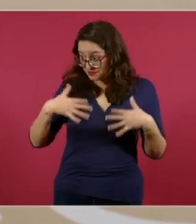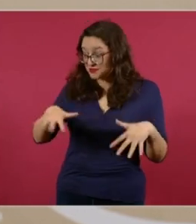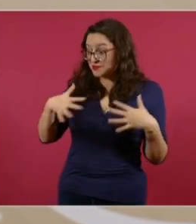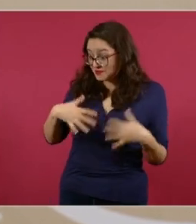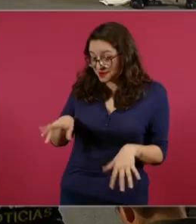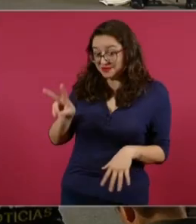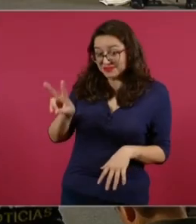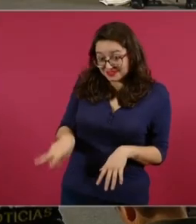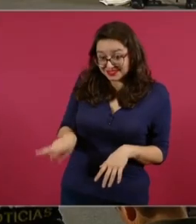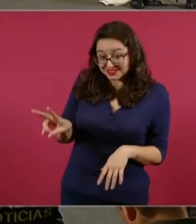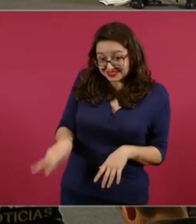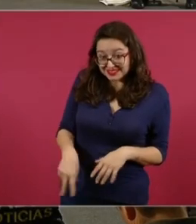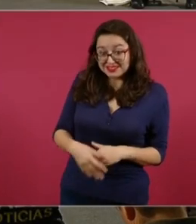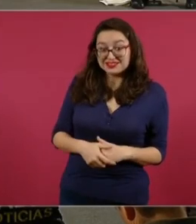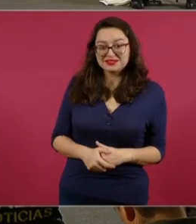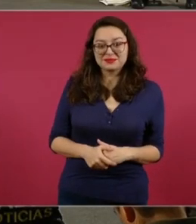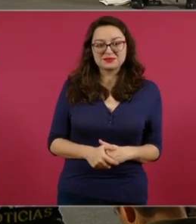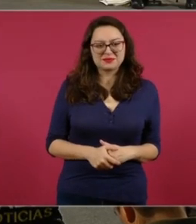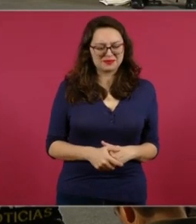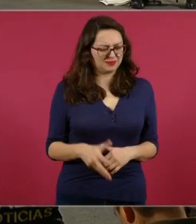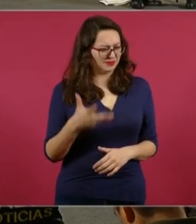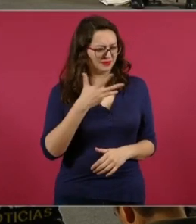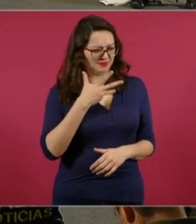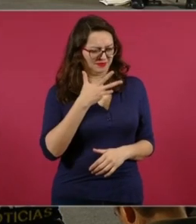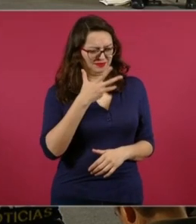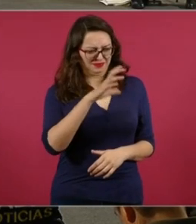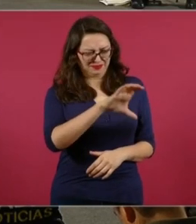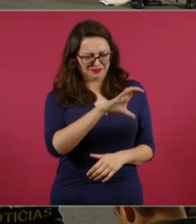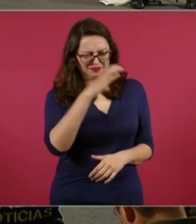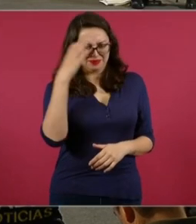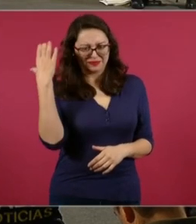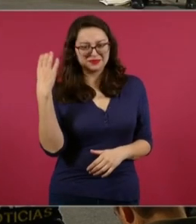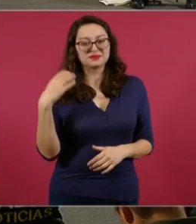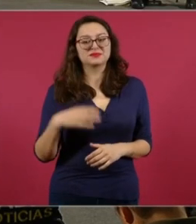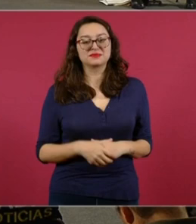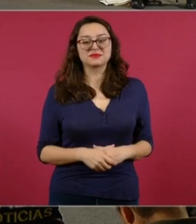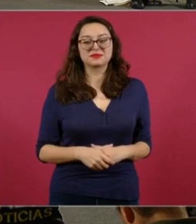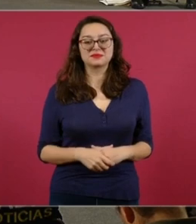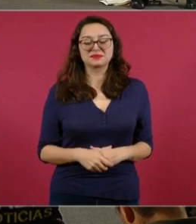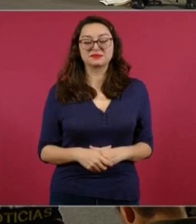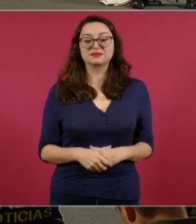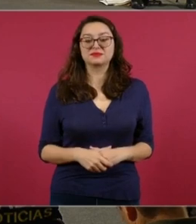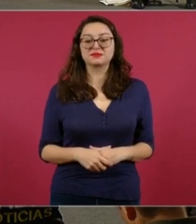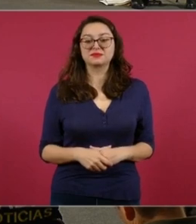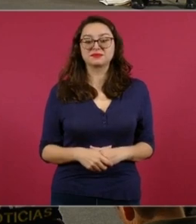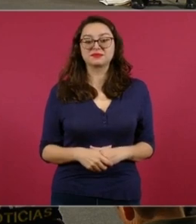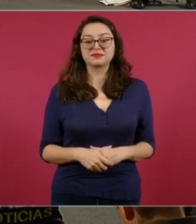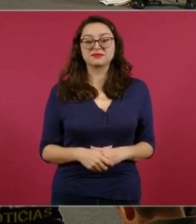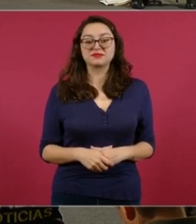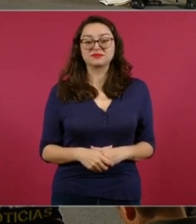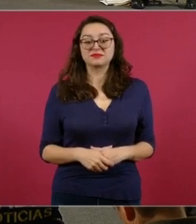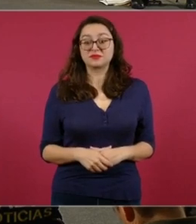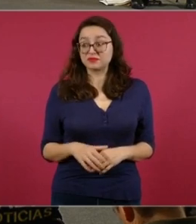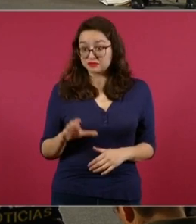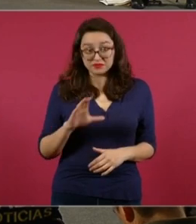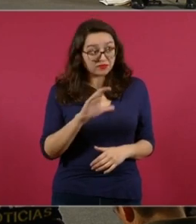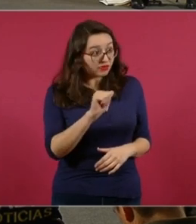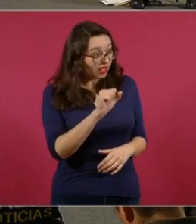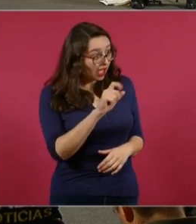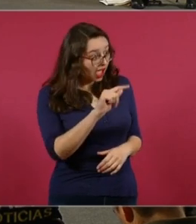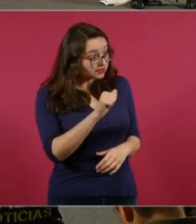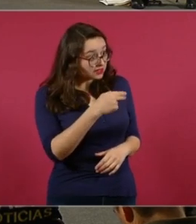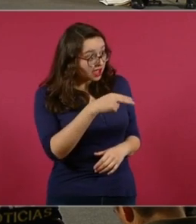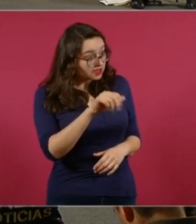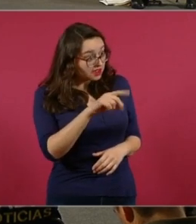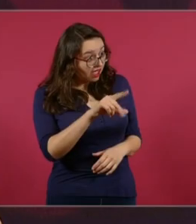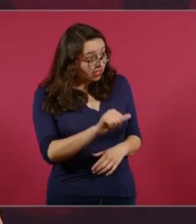uniforme. Hay una portada, búscala, de Proceso. ¿De Castañeda? Sí, con el uniforme